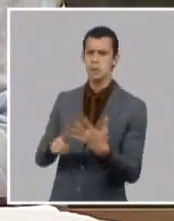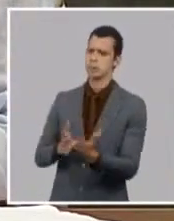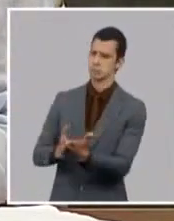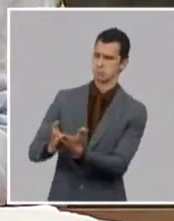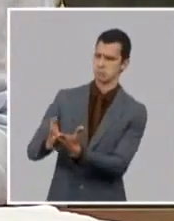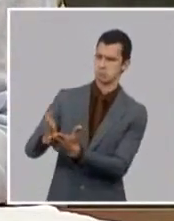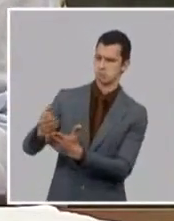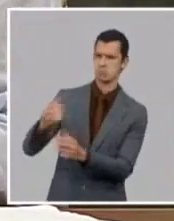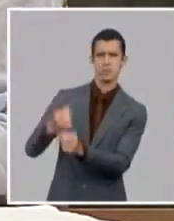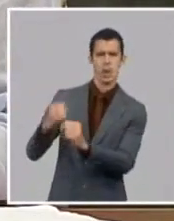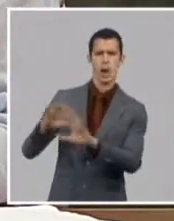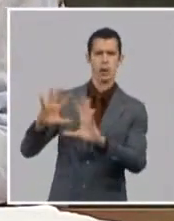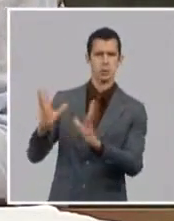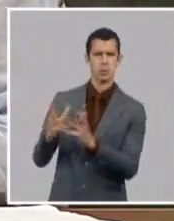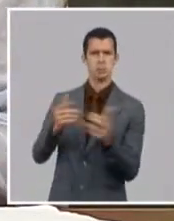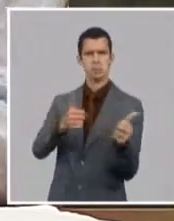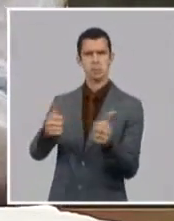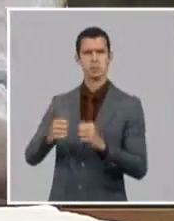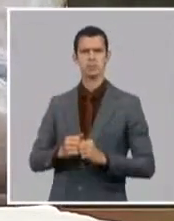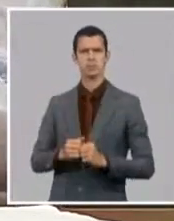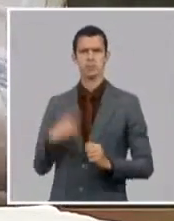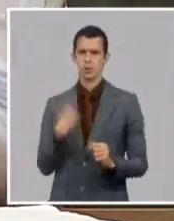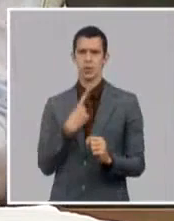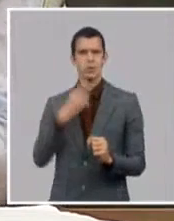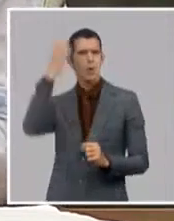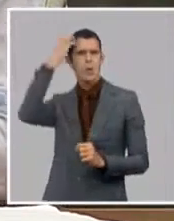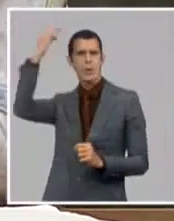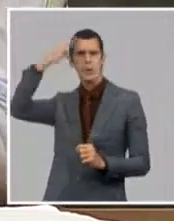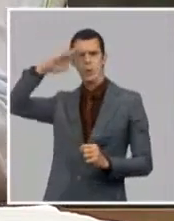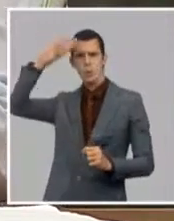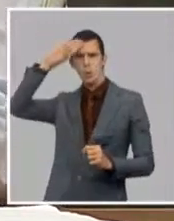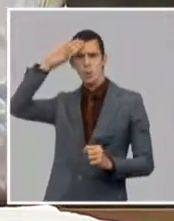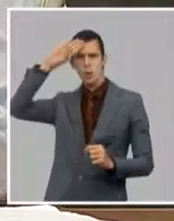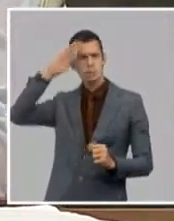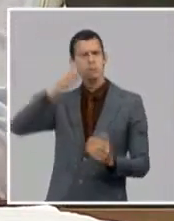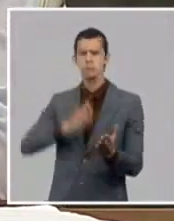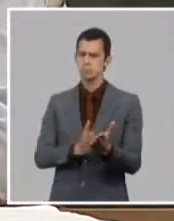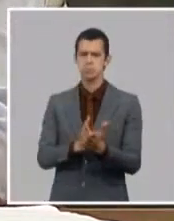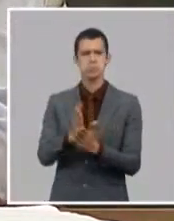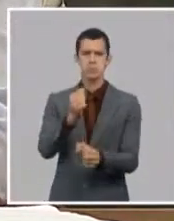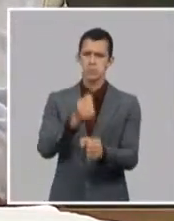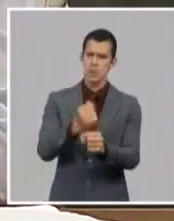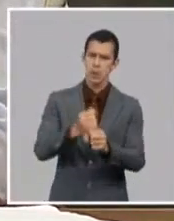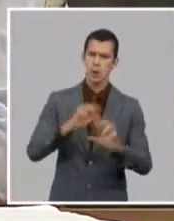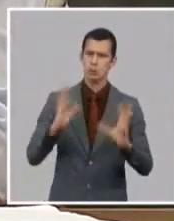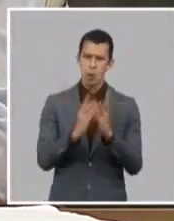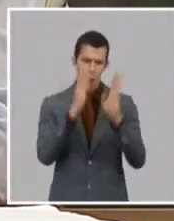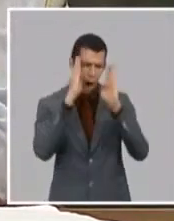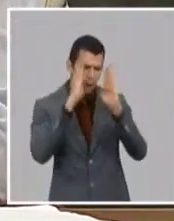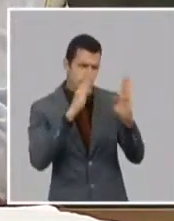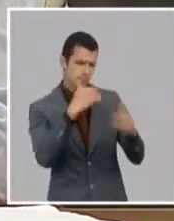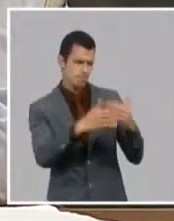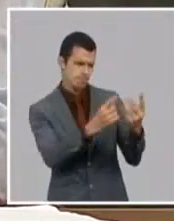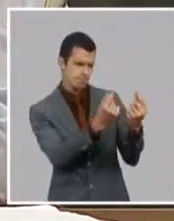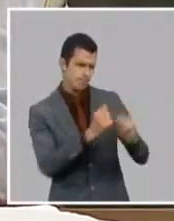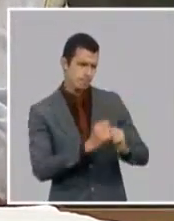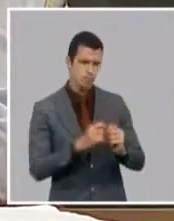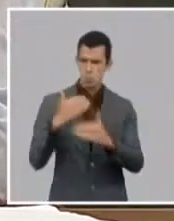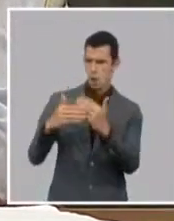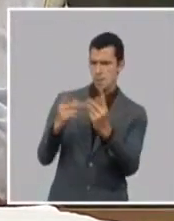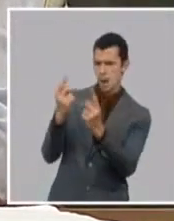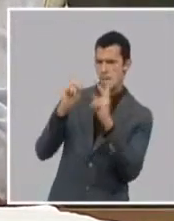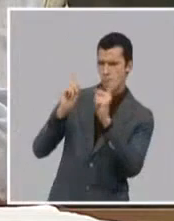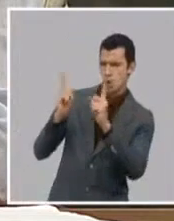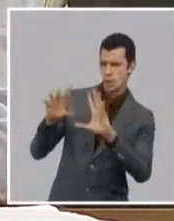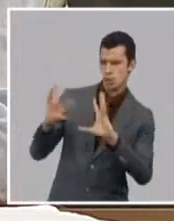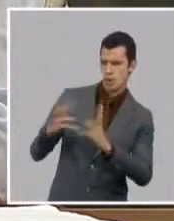tanto seguimos en sesiones de trabajo, análisis, trabajando medidas políticas, temas económicos, los que se describieron aquí,